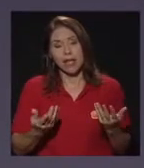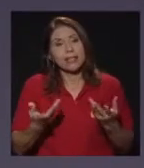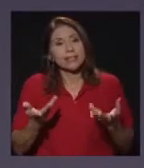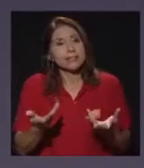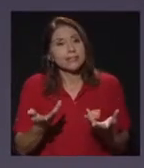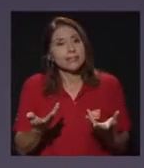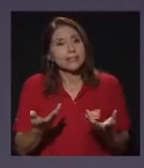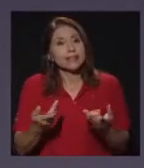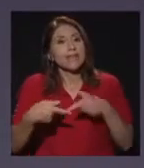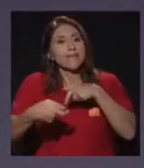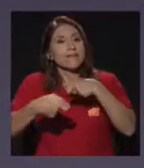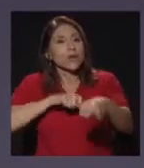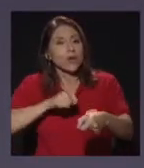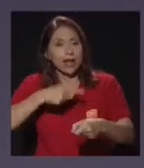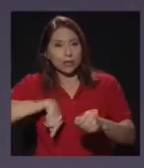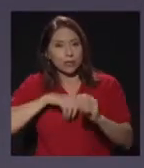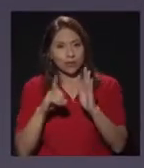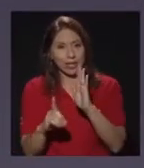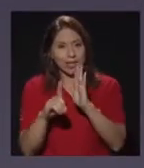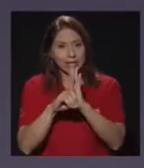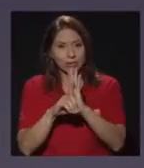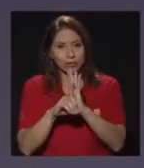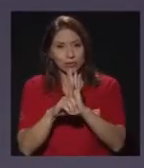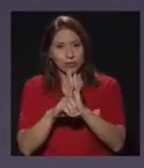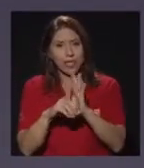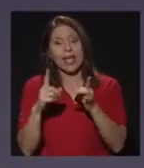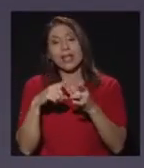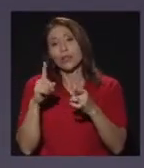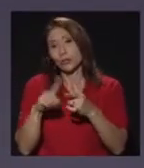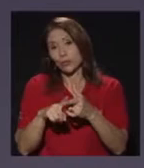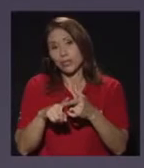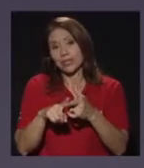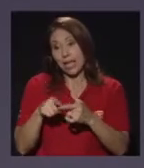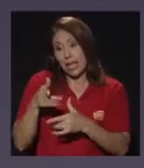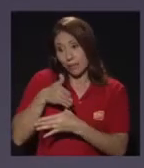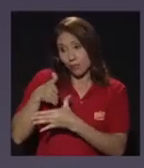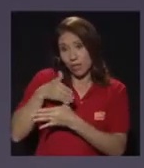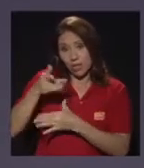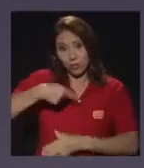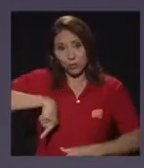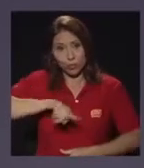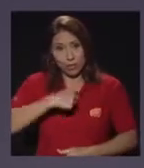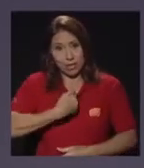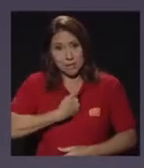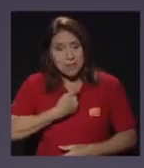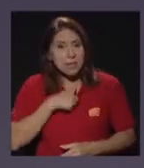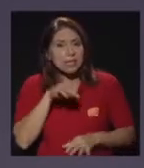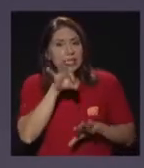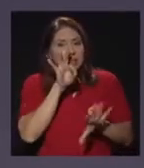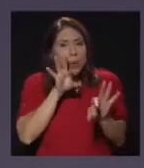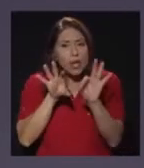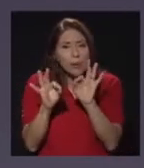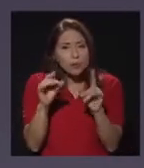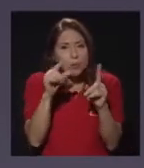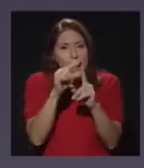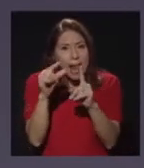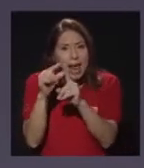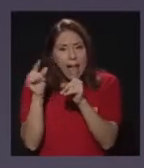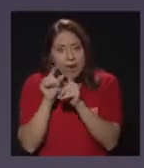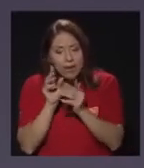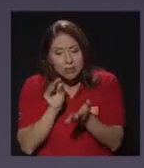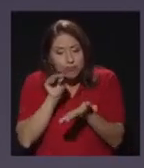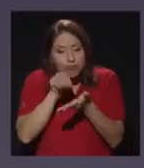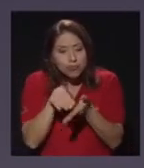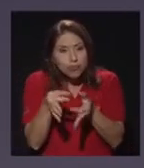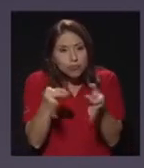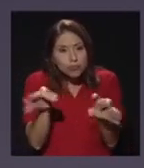se nos violan nuestros derechos. Entonces, entre nosotras mismas escogemos palabras, unimos y ponemos los lemas,